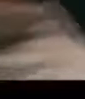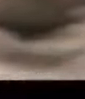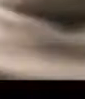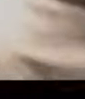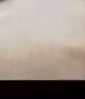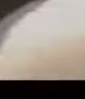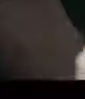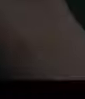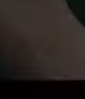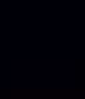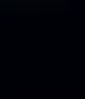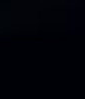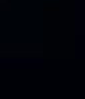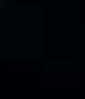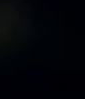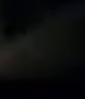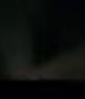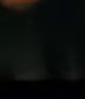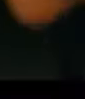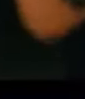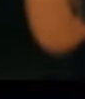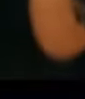hay que andar